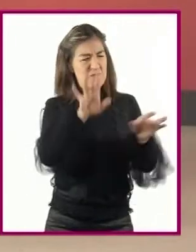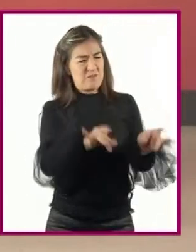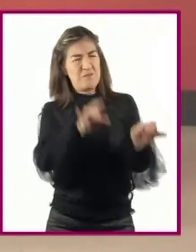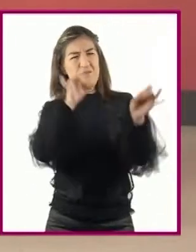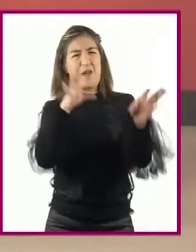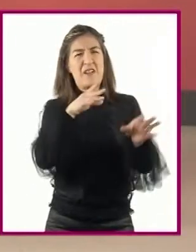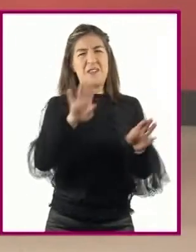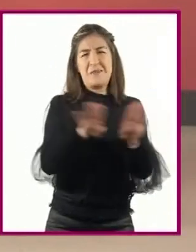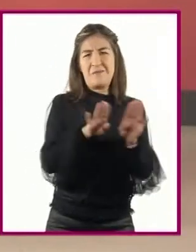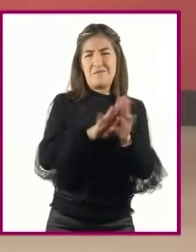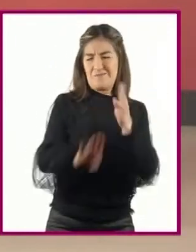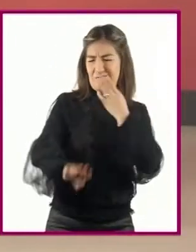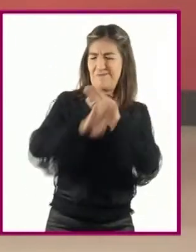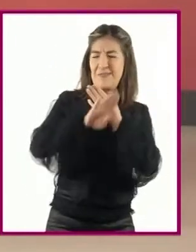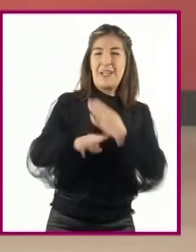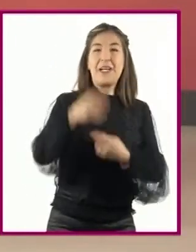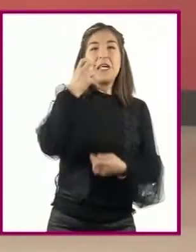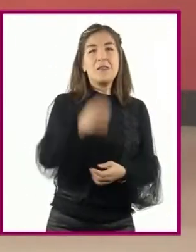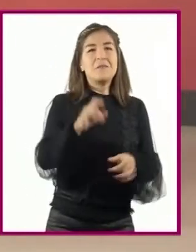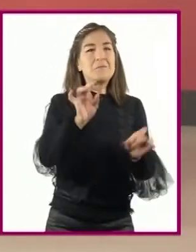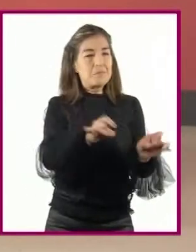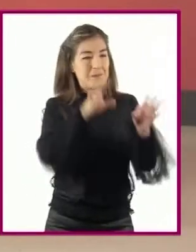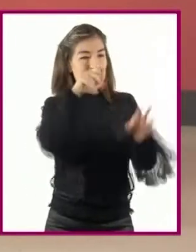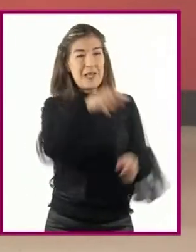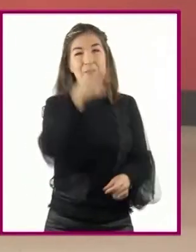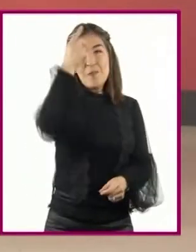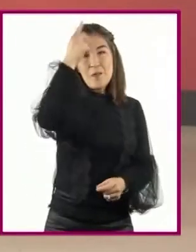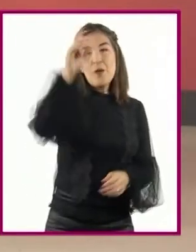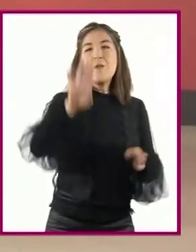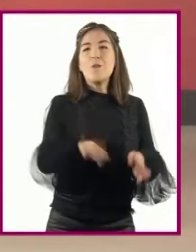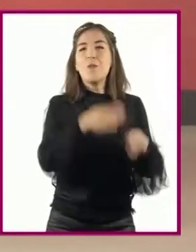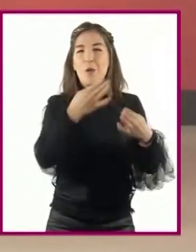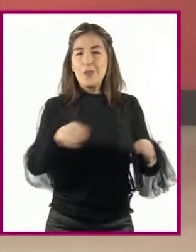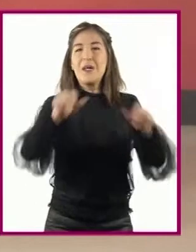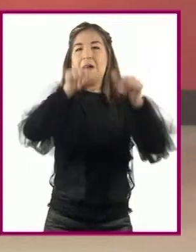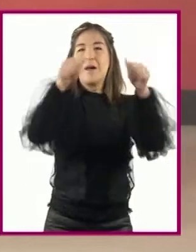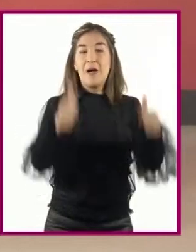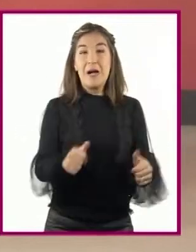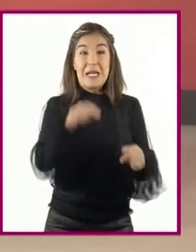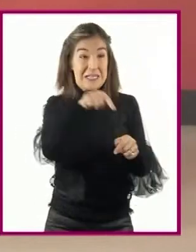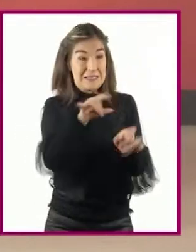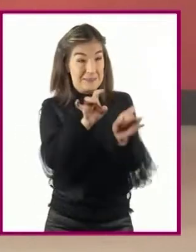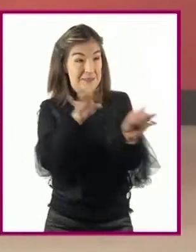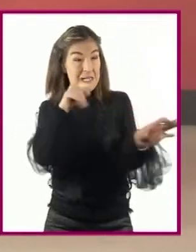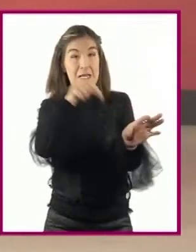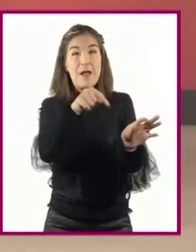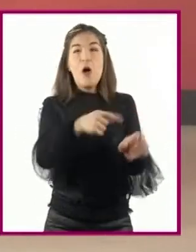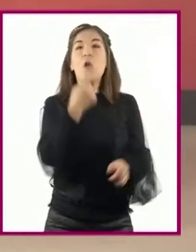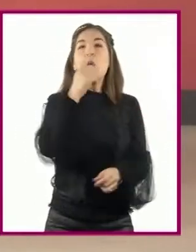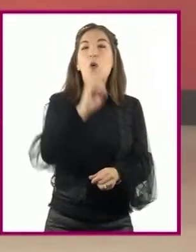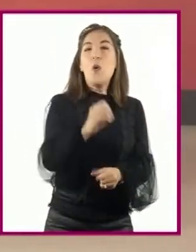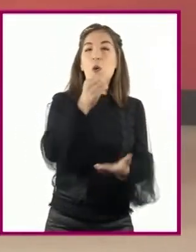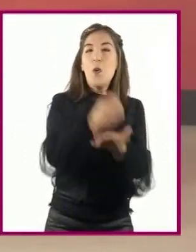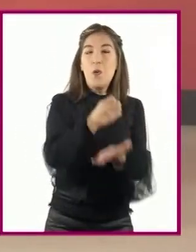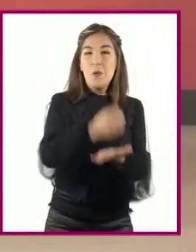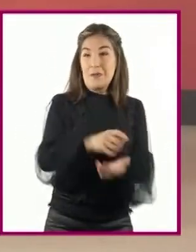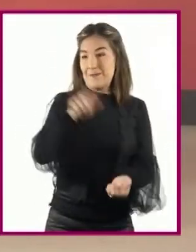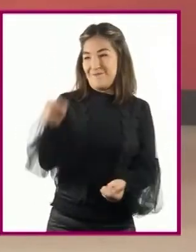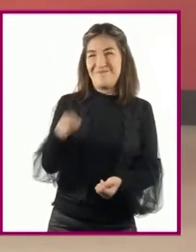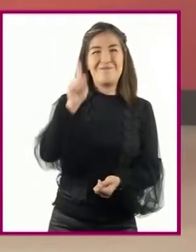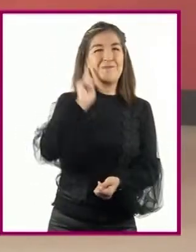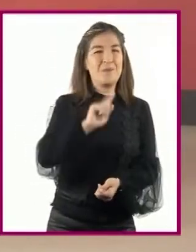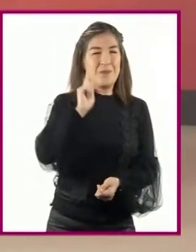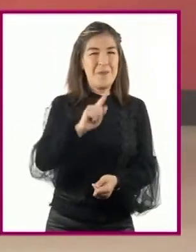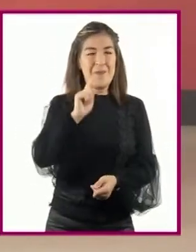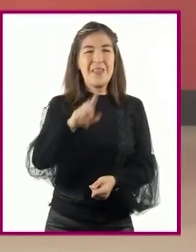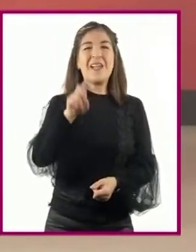flechó al dios de la música y las artes con una flecha de oro y a la ninfa Dafne,